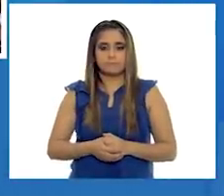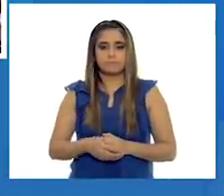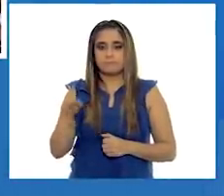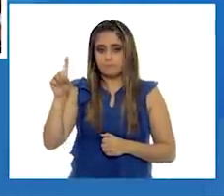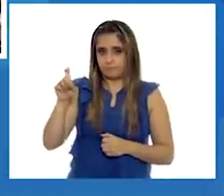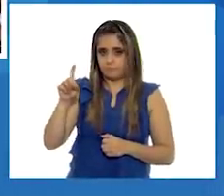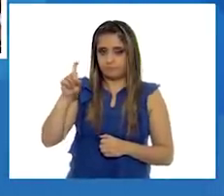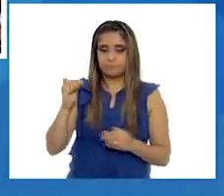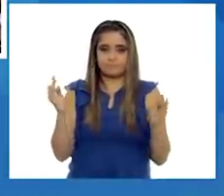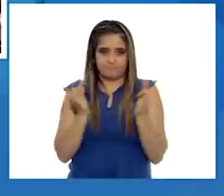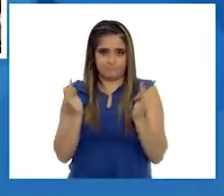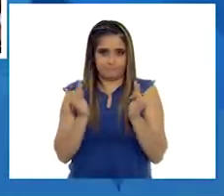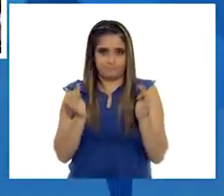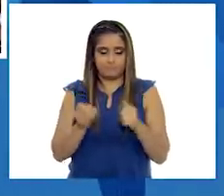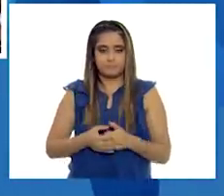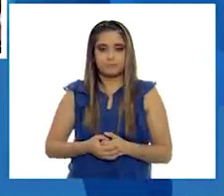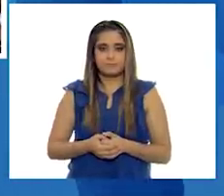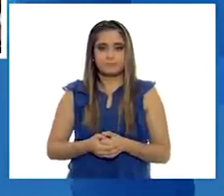agua fría.